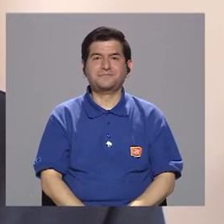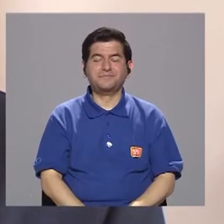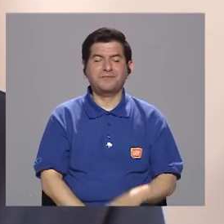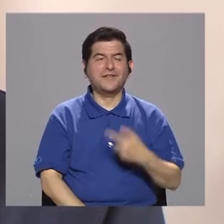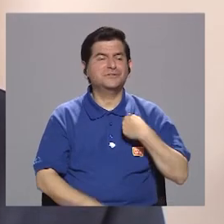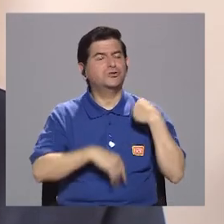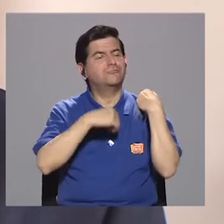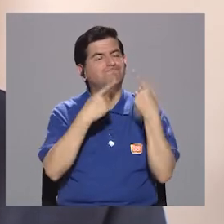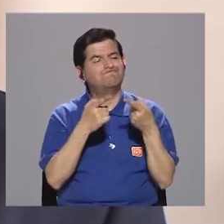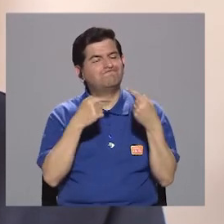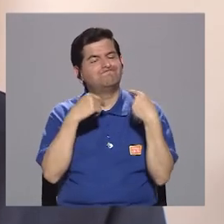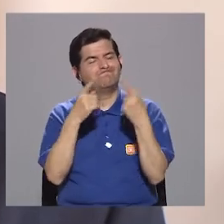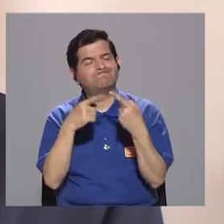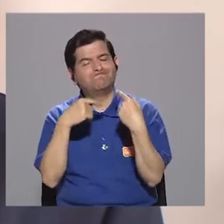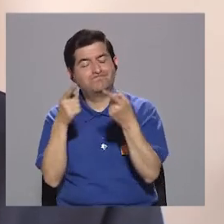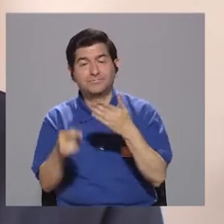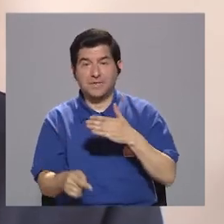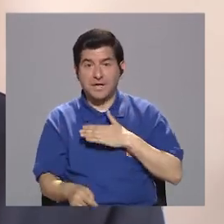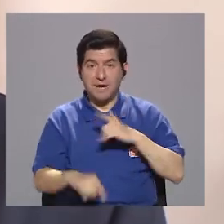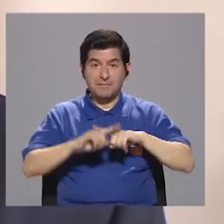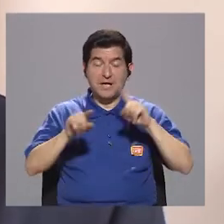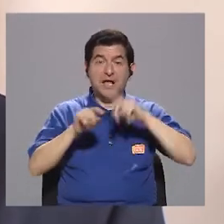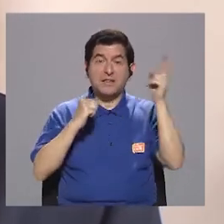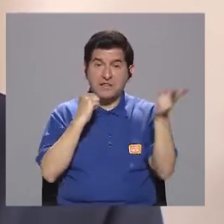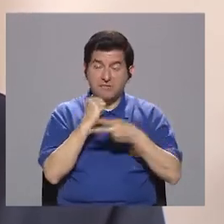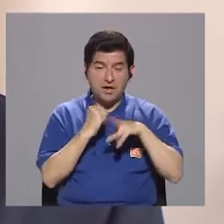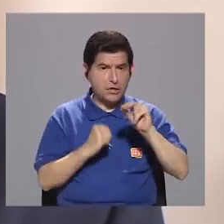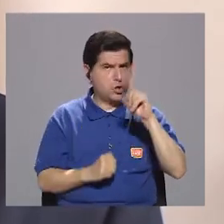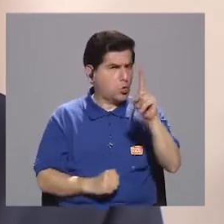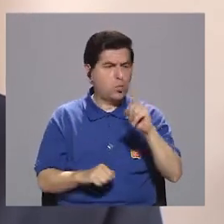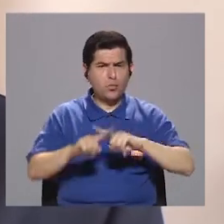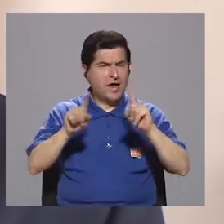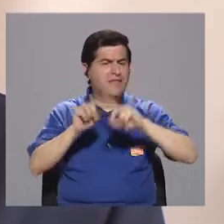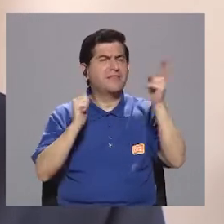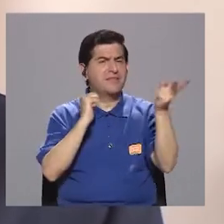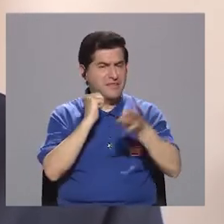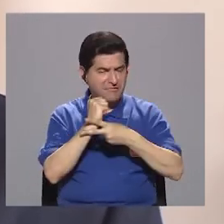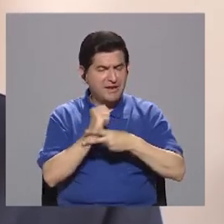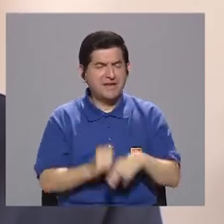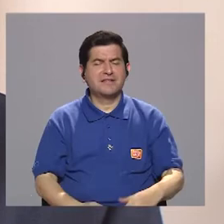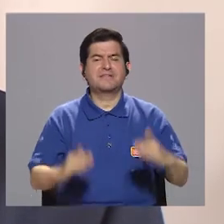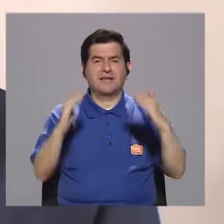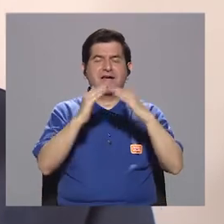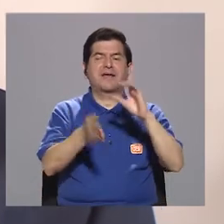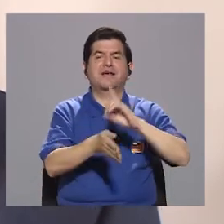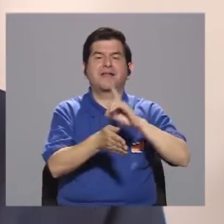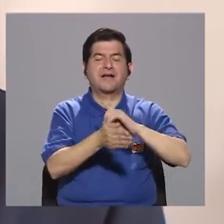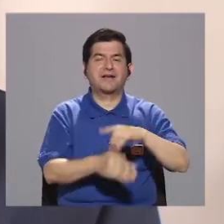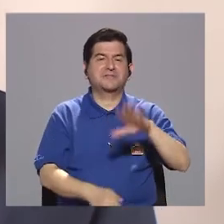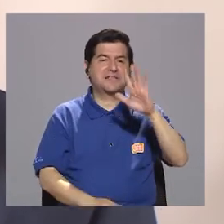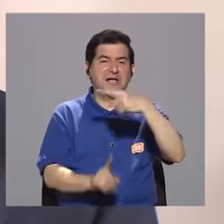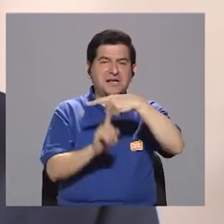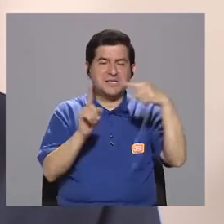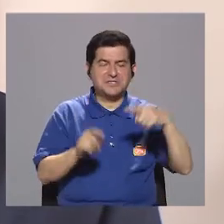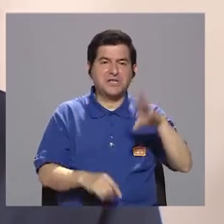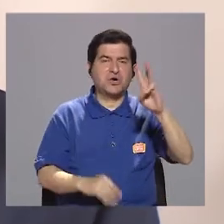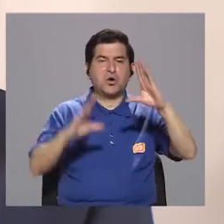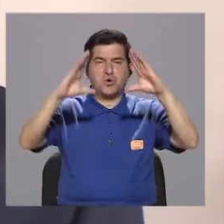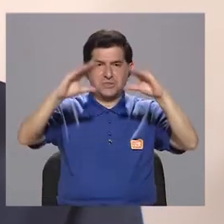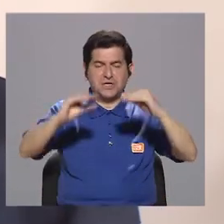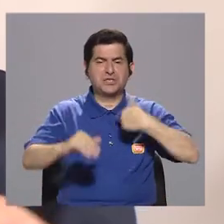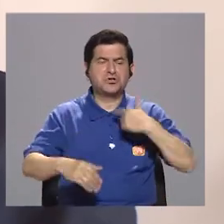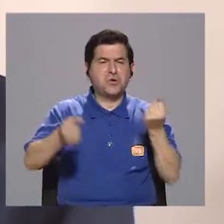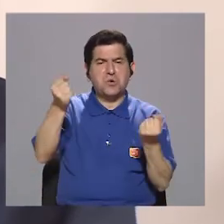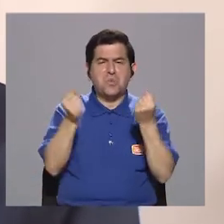muchas veces. Y a mí me tocó varias veces, no una, sino varias veces, llegar a la casa del doctor a las 5:30, 6 de la tarde.